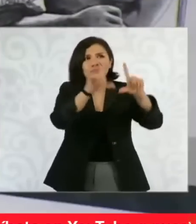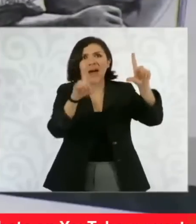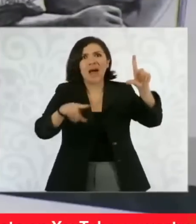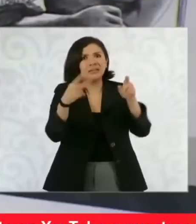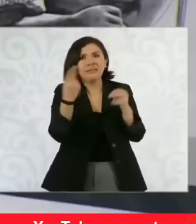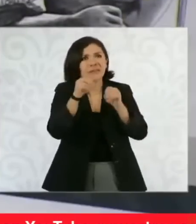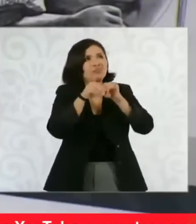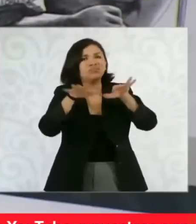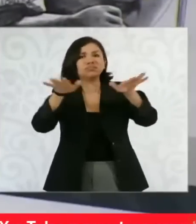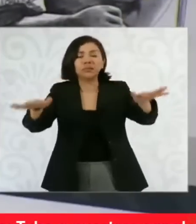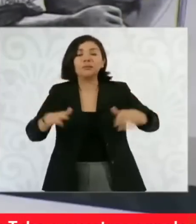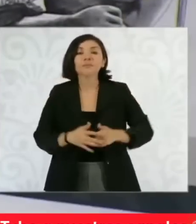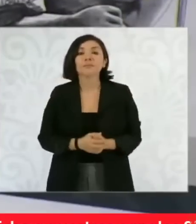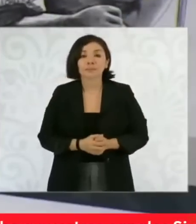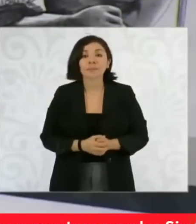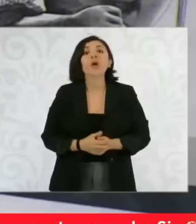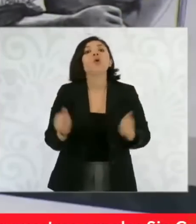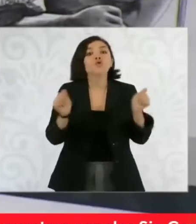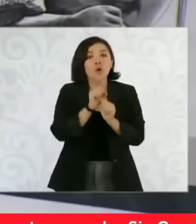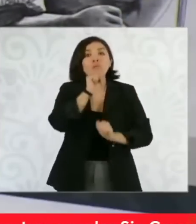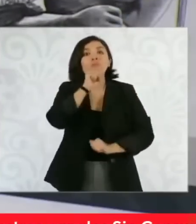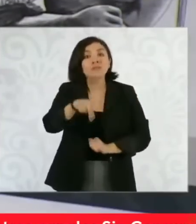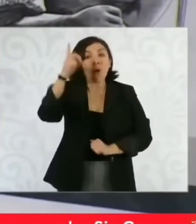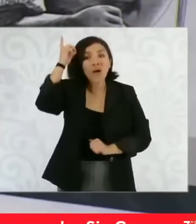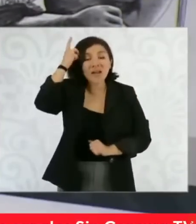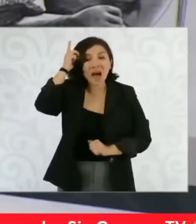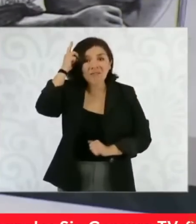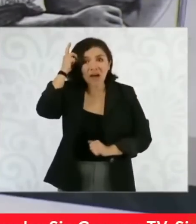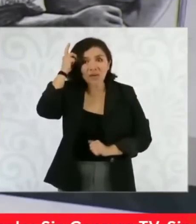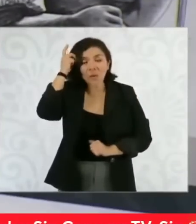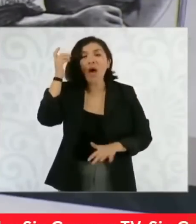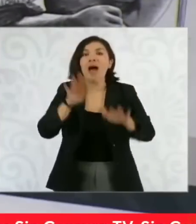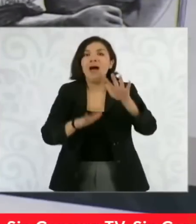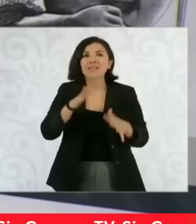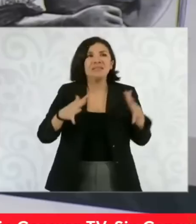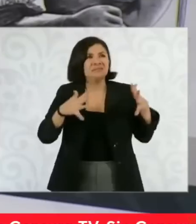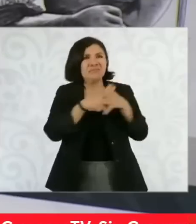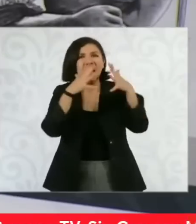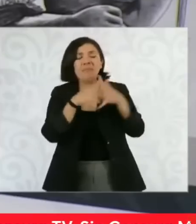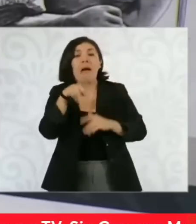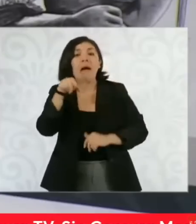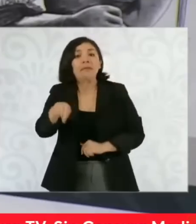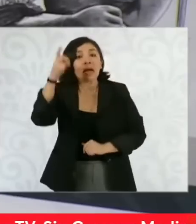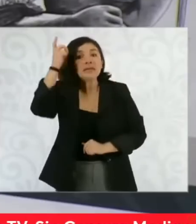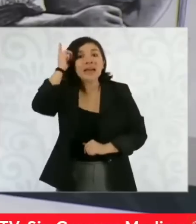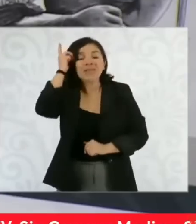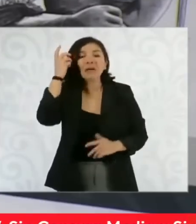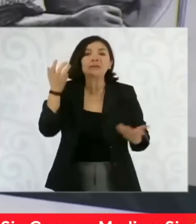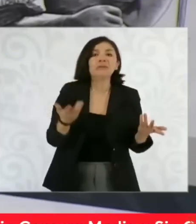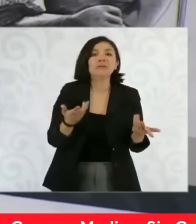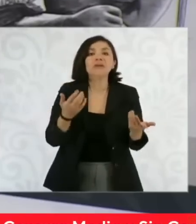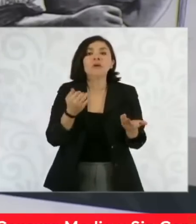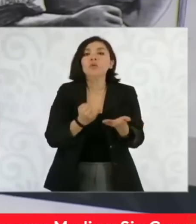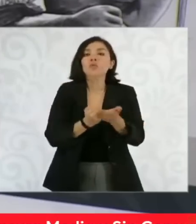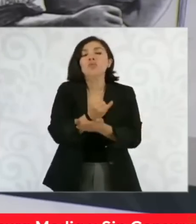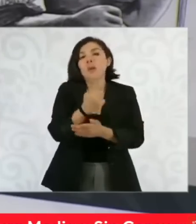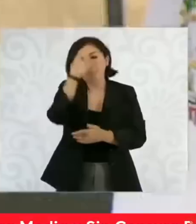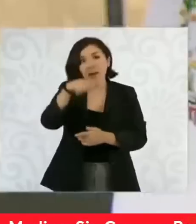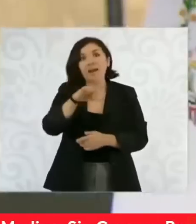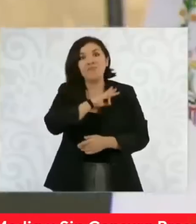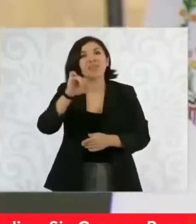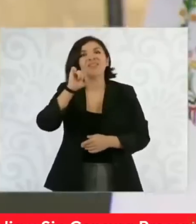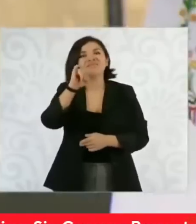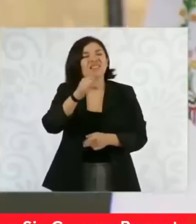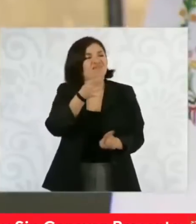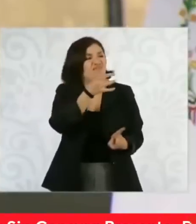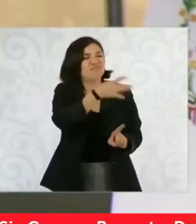país, aunado al caballo, que en muchas batallas fue el elemento decisivo para obtener la